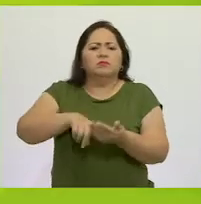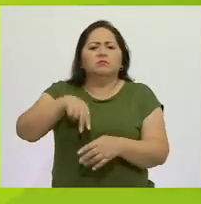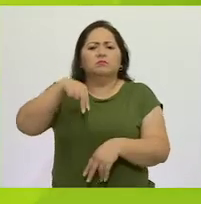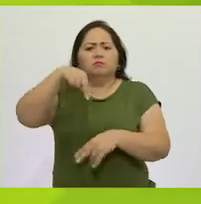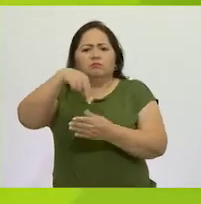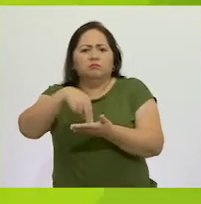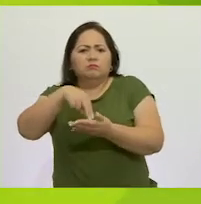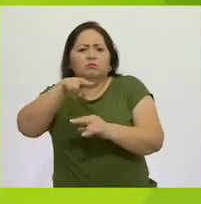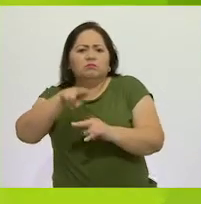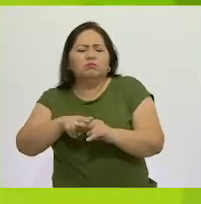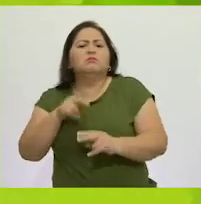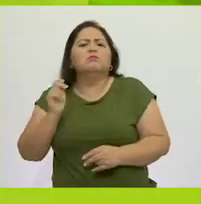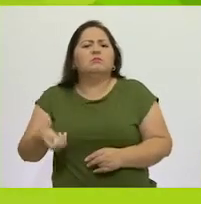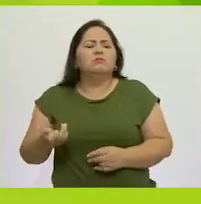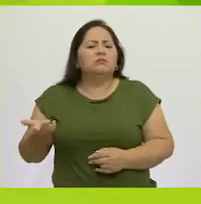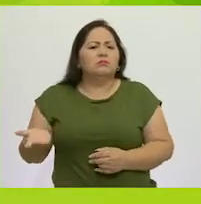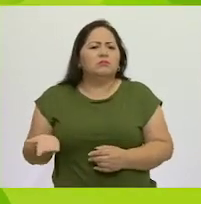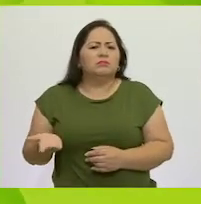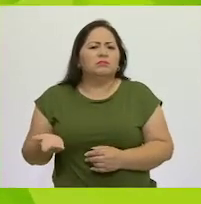niño?